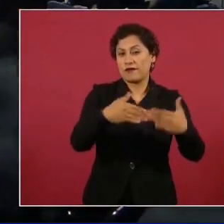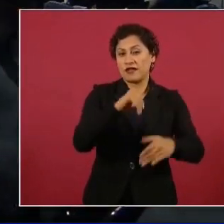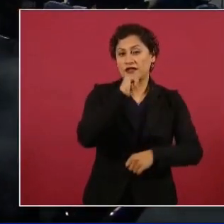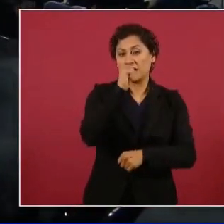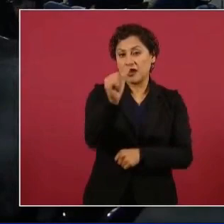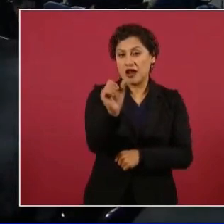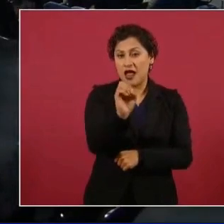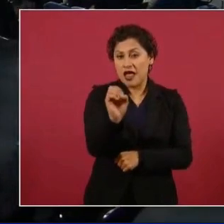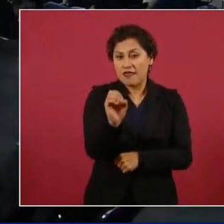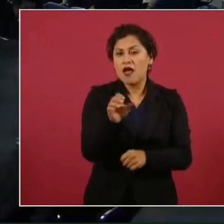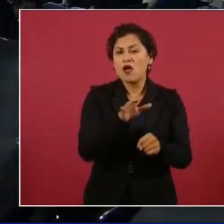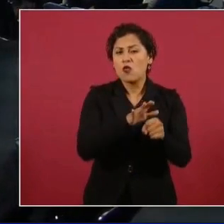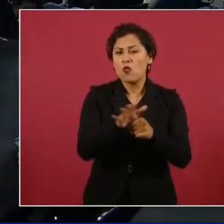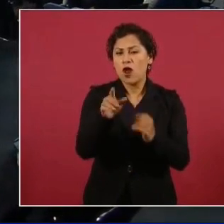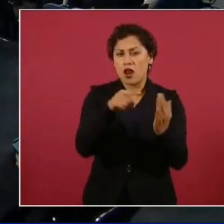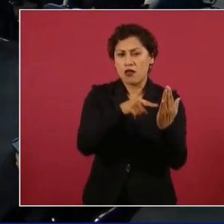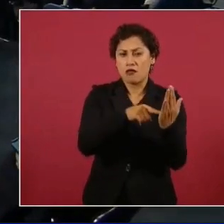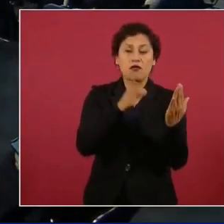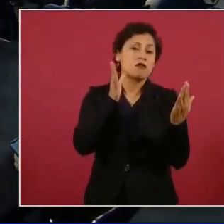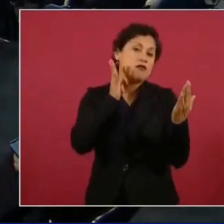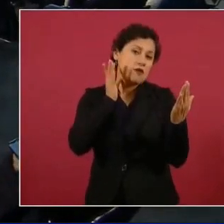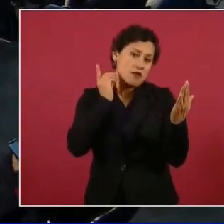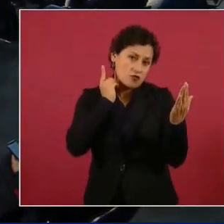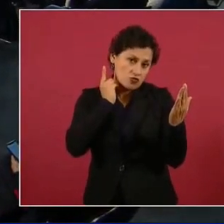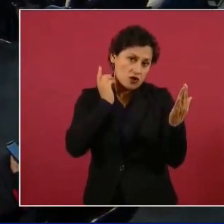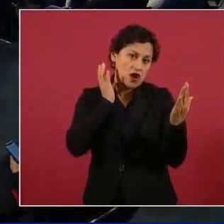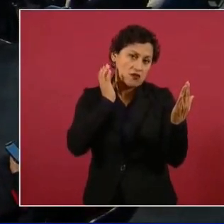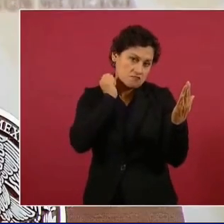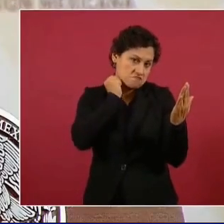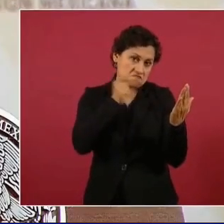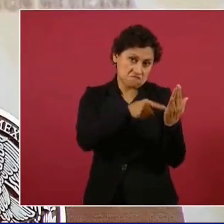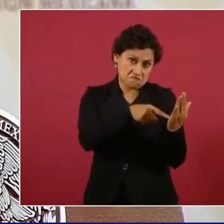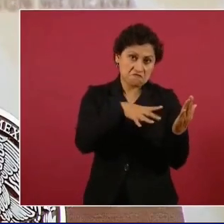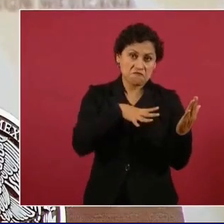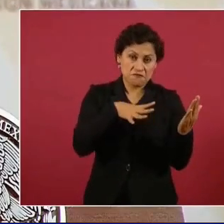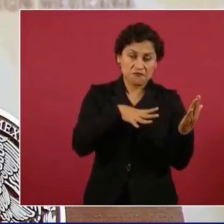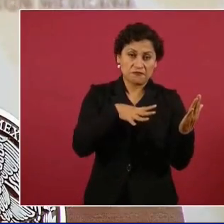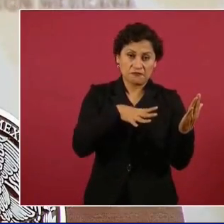de Diputados y la Cámara de Senadores.